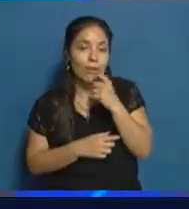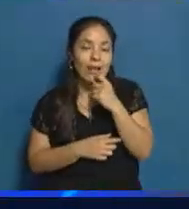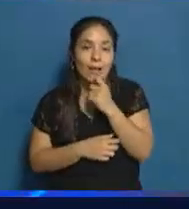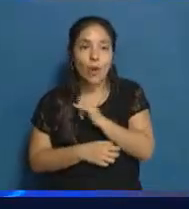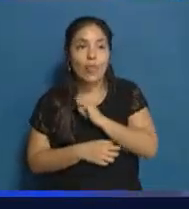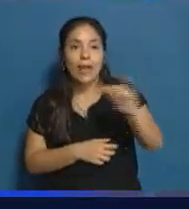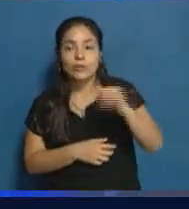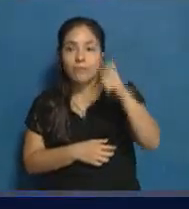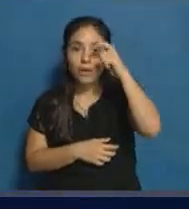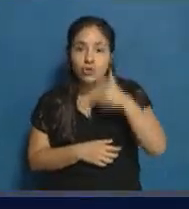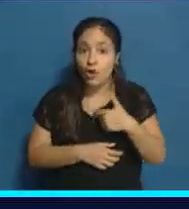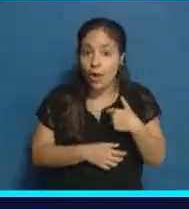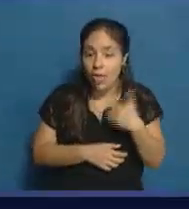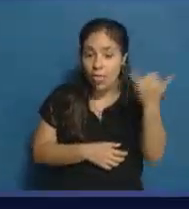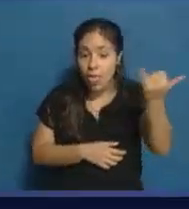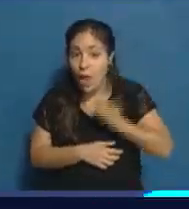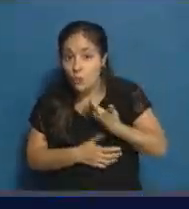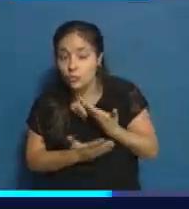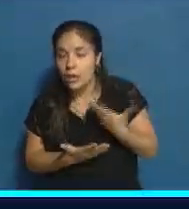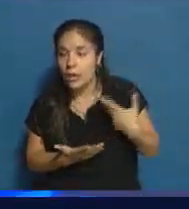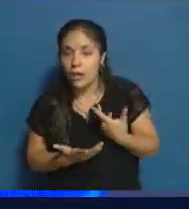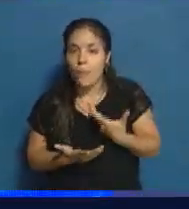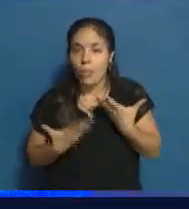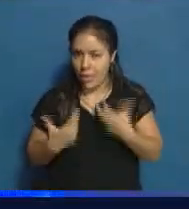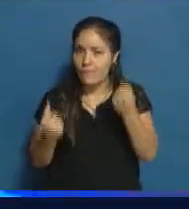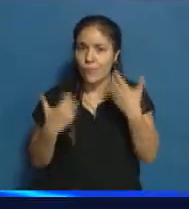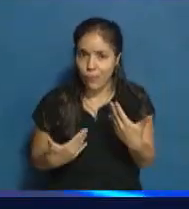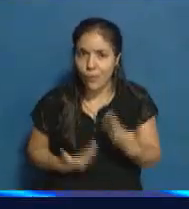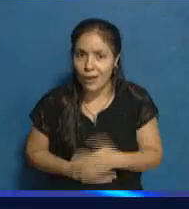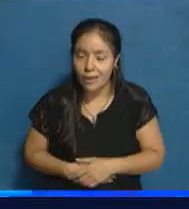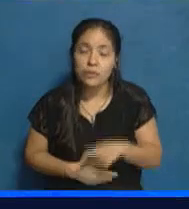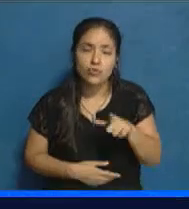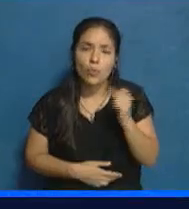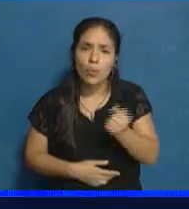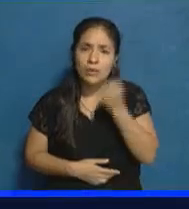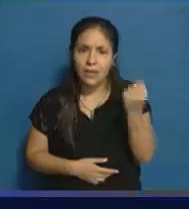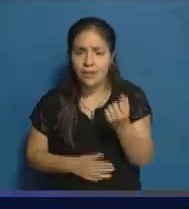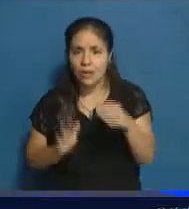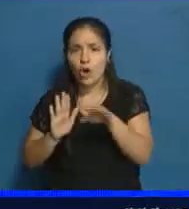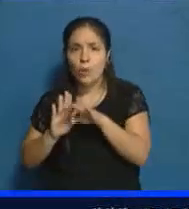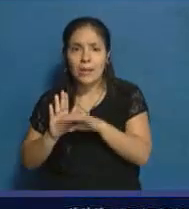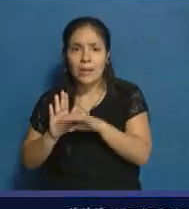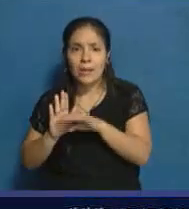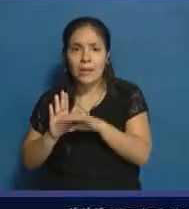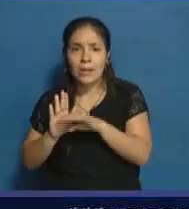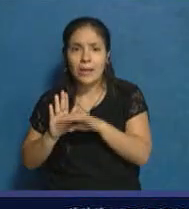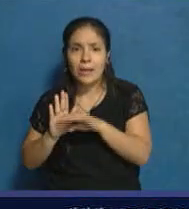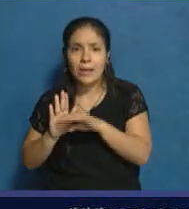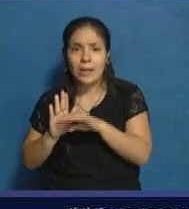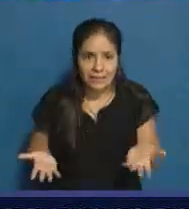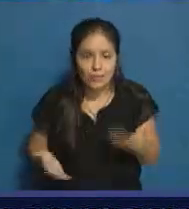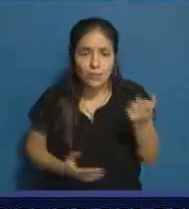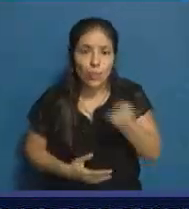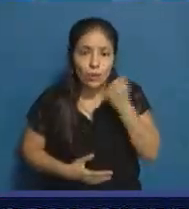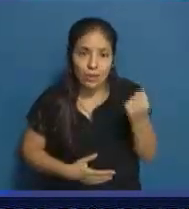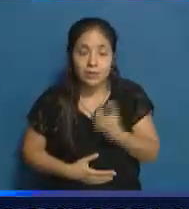de aquellos a quienes acusen. Por eso es muy importante que estas normativas sean lo más claras posibles.